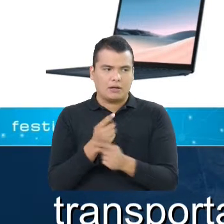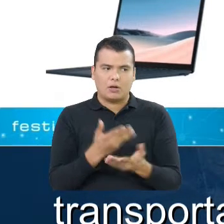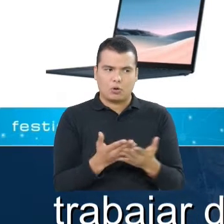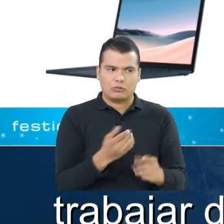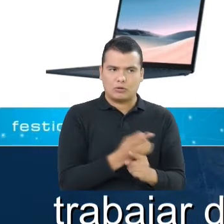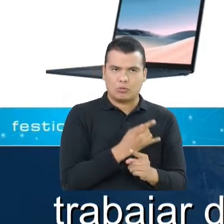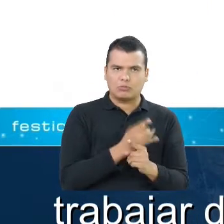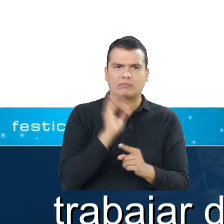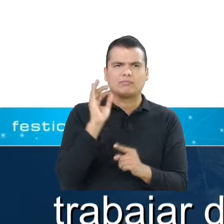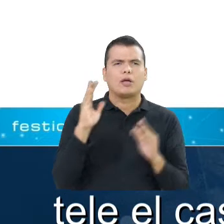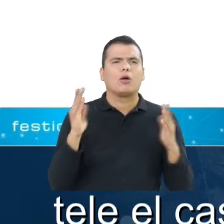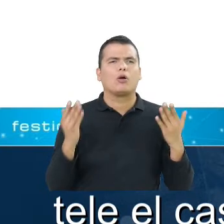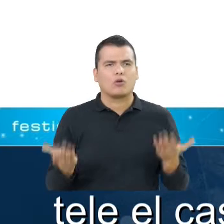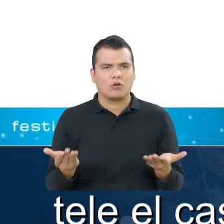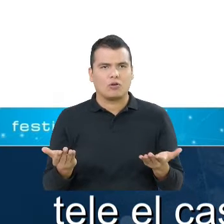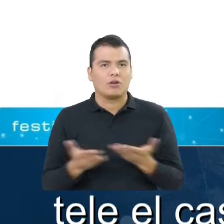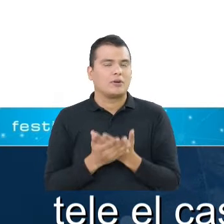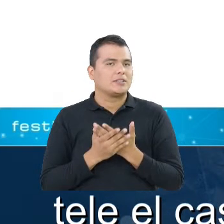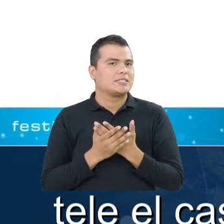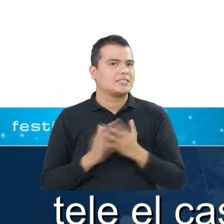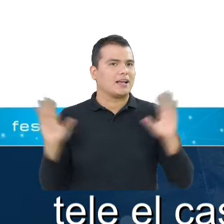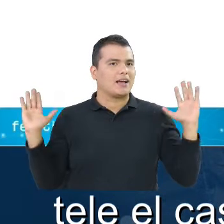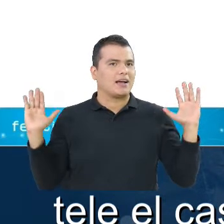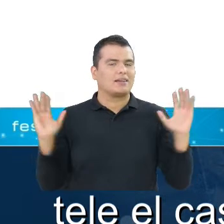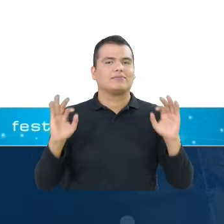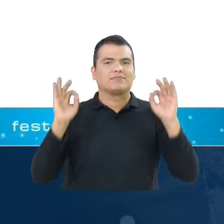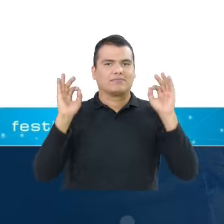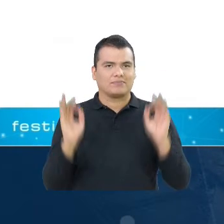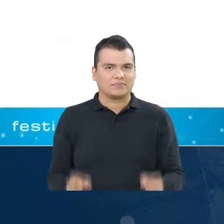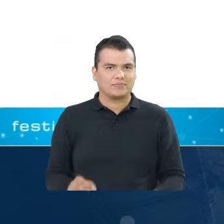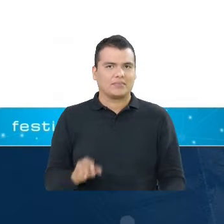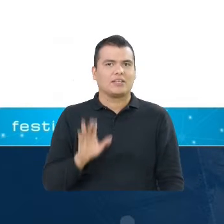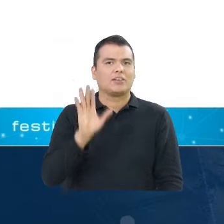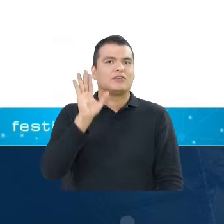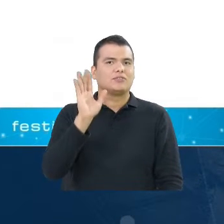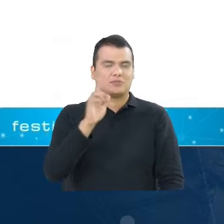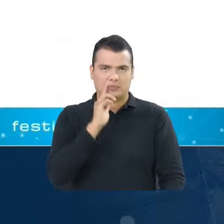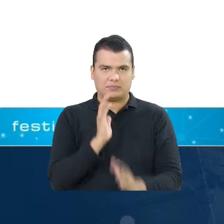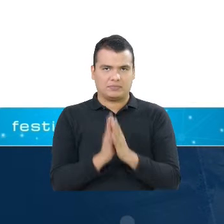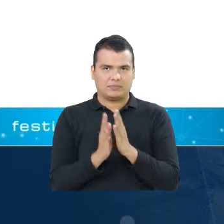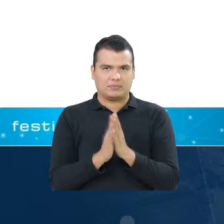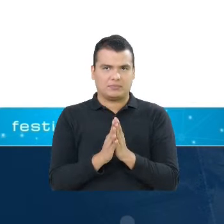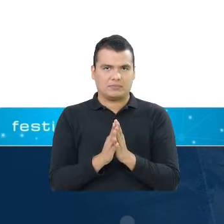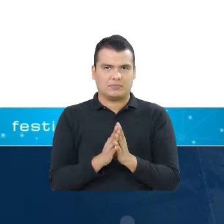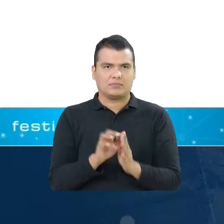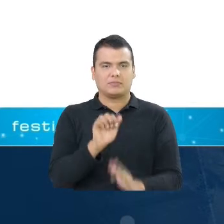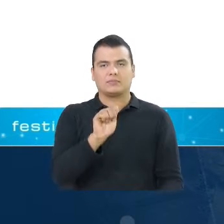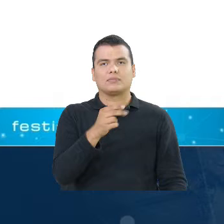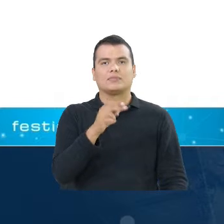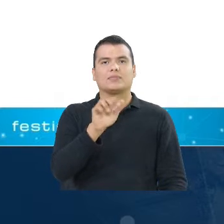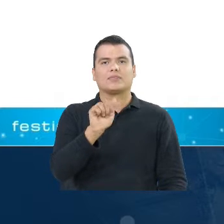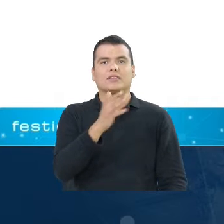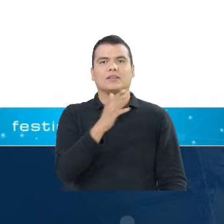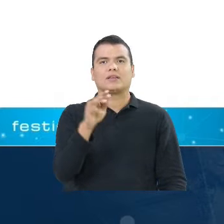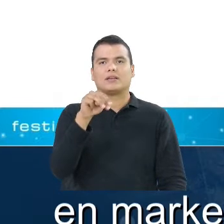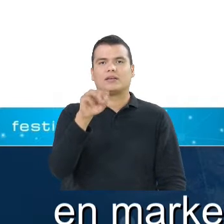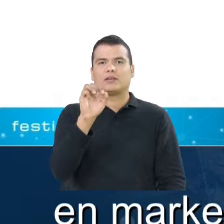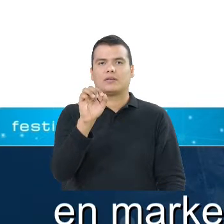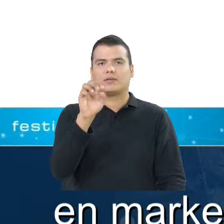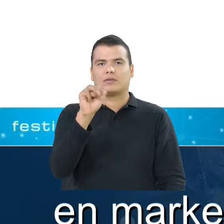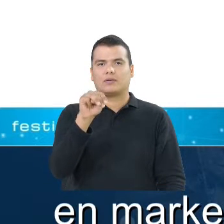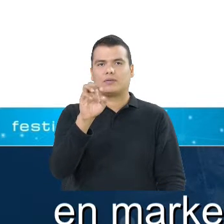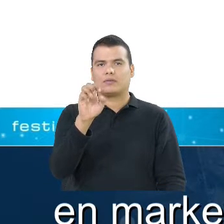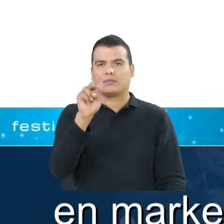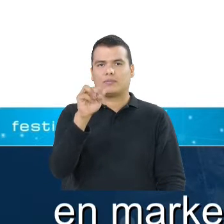que necesitaba. Es ahí cuando llega lo que llamamos en marketing digital, lo voy a decir en inglés, el aha moment, porque en español suena chistoso, suena un